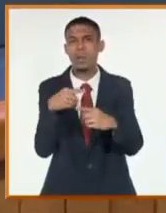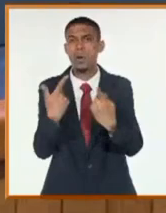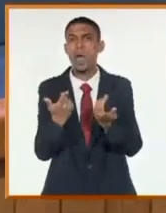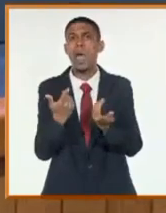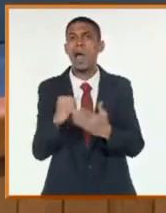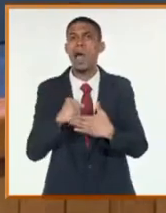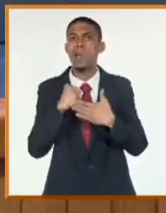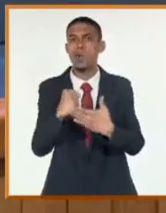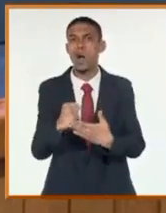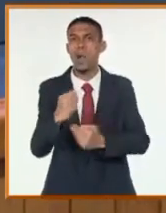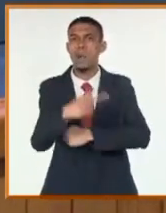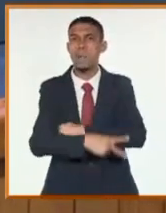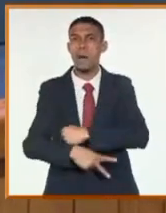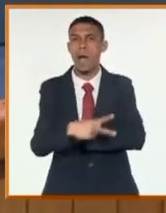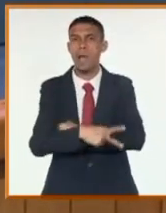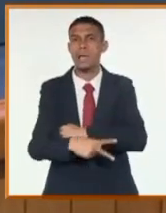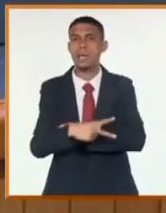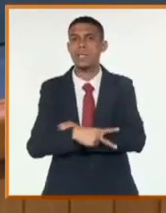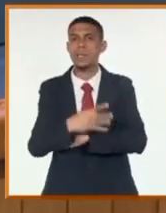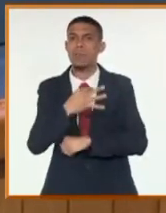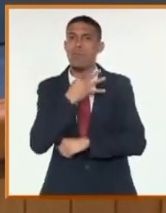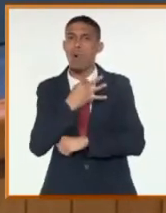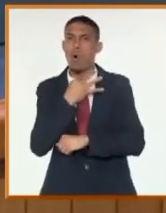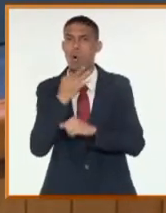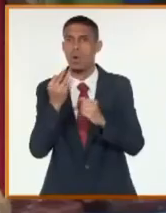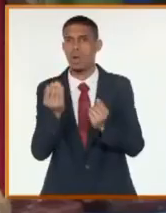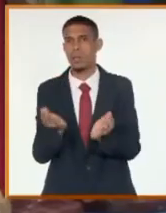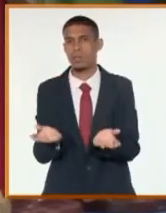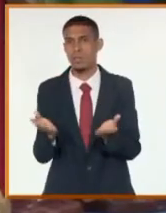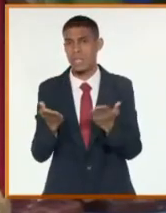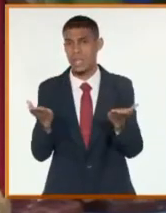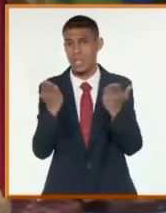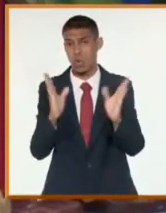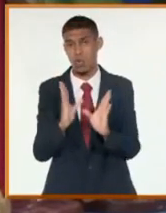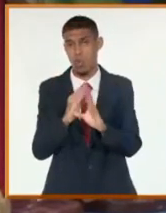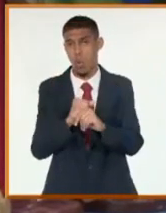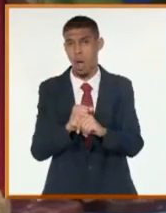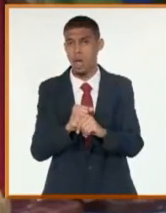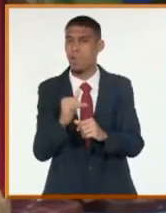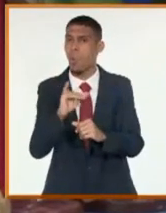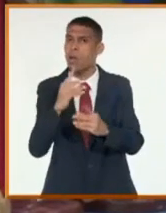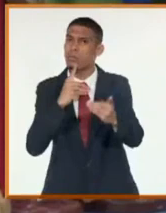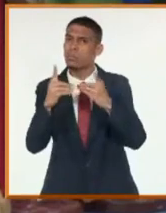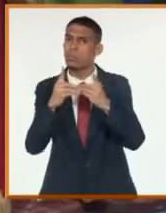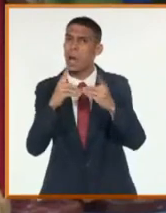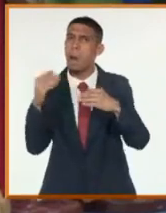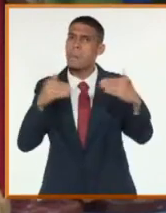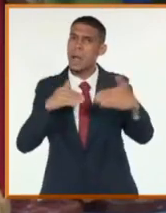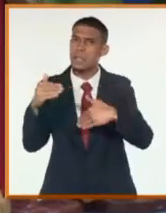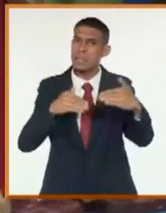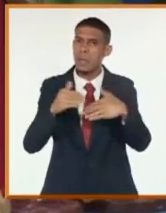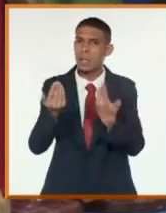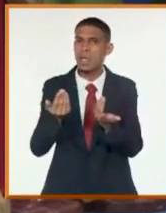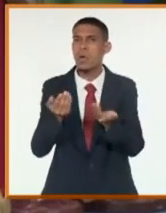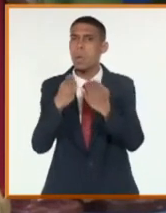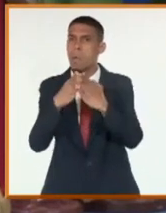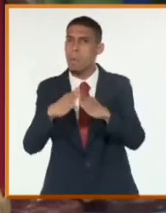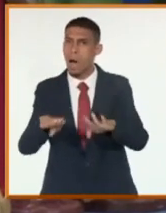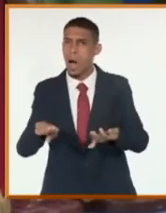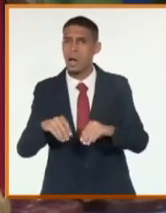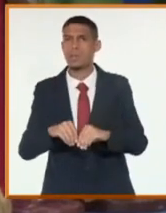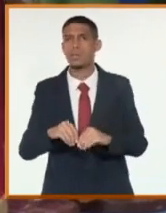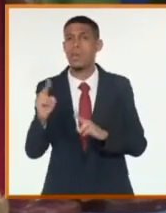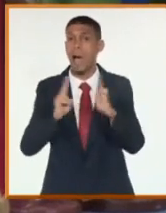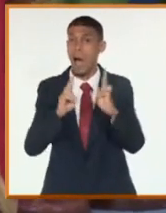que permitiera propiciar un debate realmente inclusivo, participativo, que llegara a consenso en los países del sur